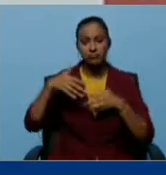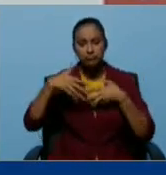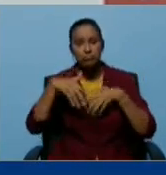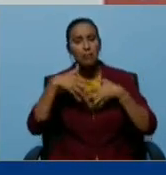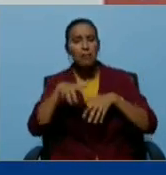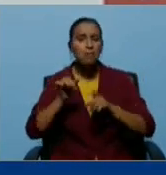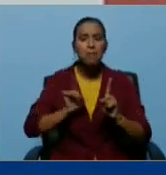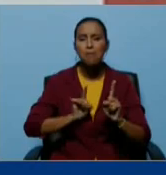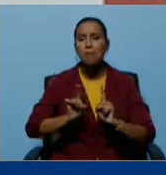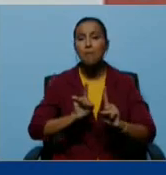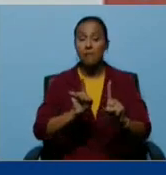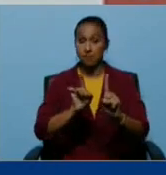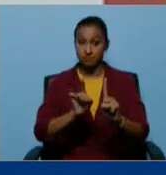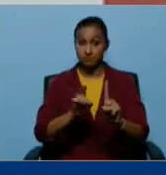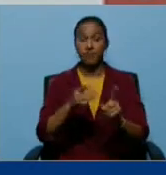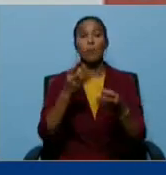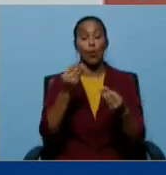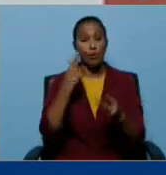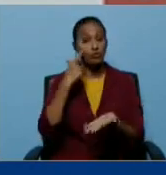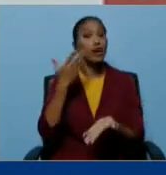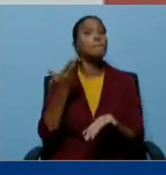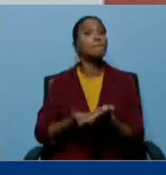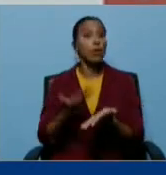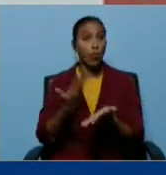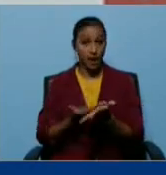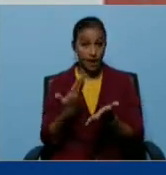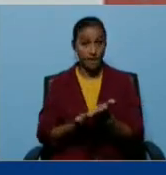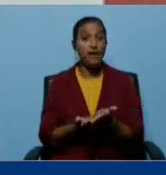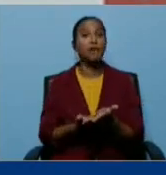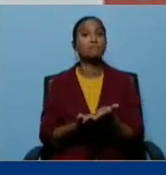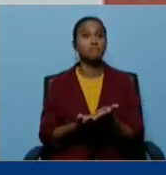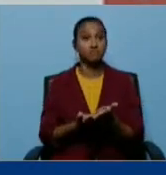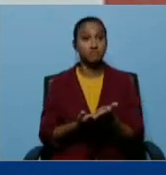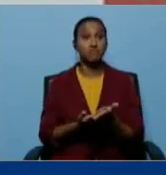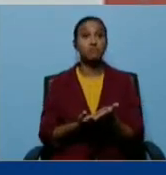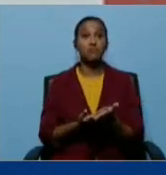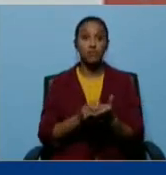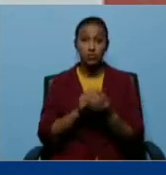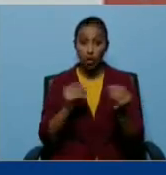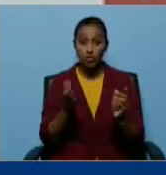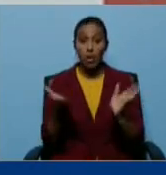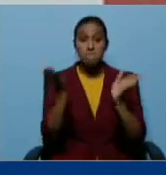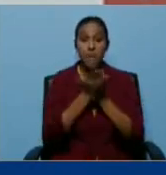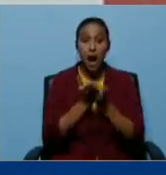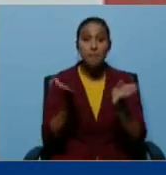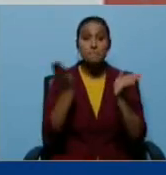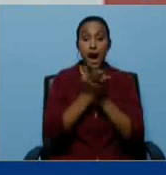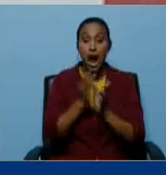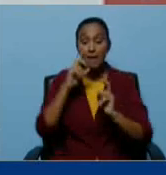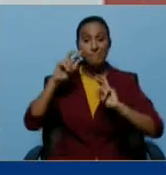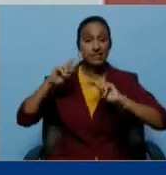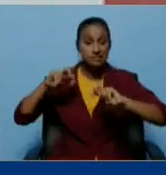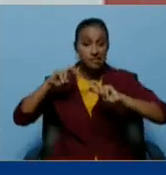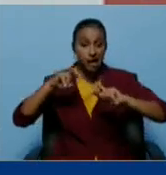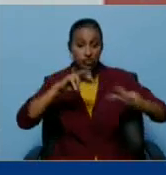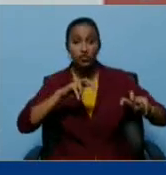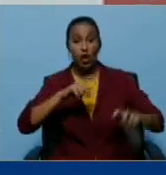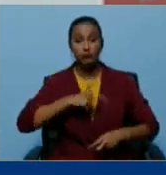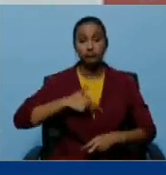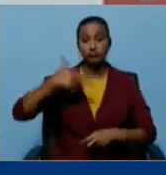Ahí está la prueba, está la planimetría, están las armas, están los que